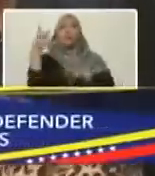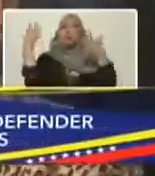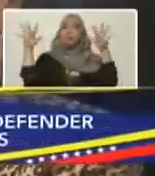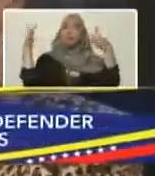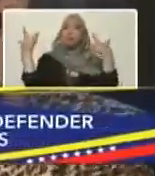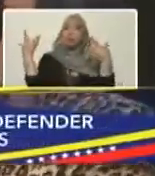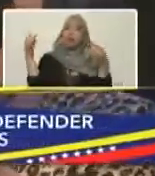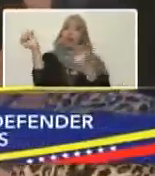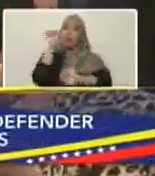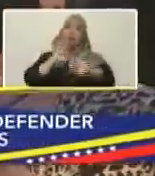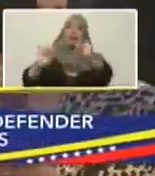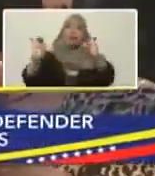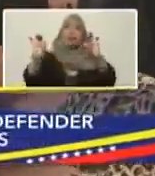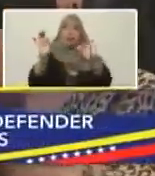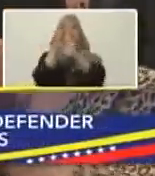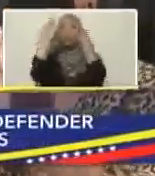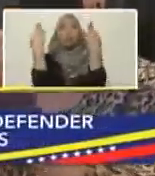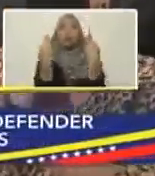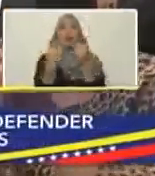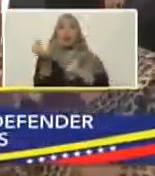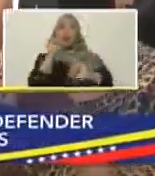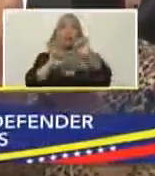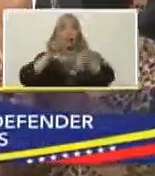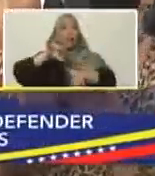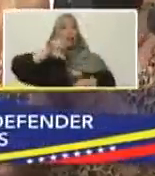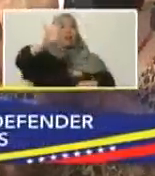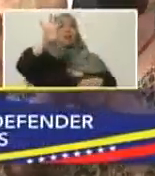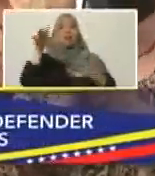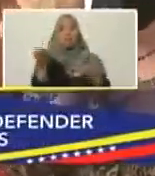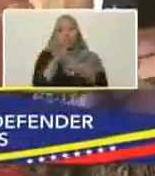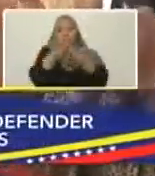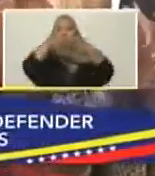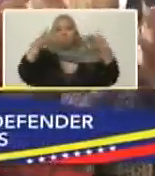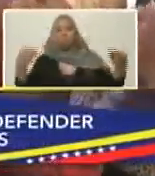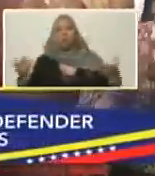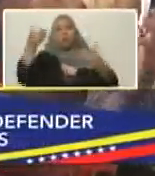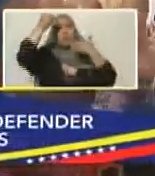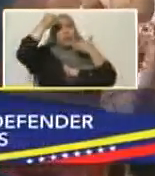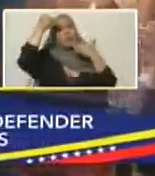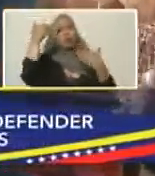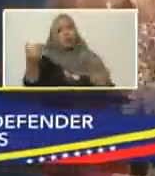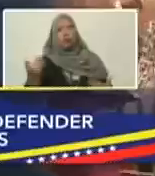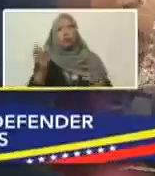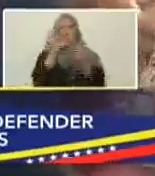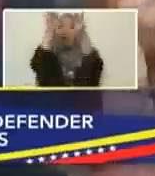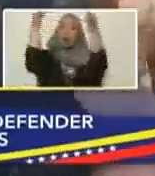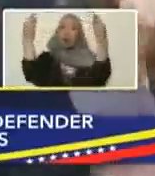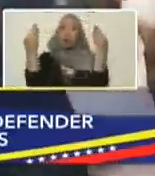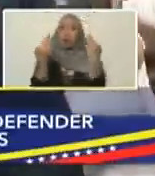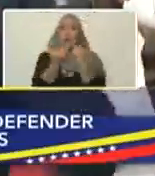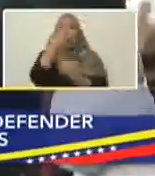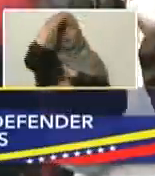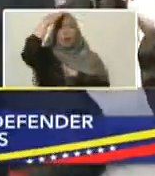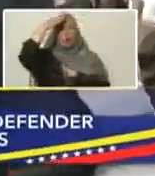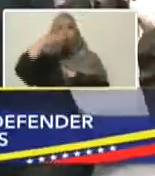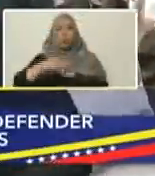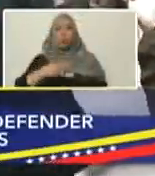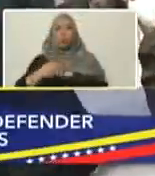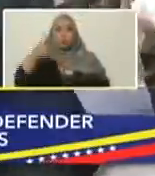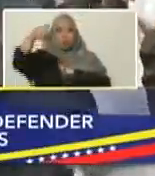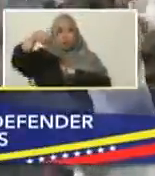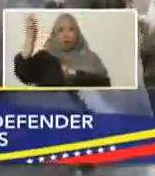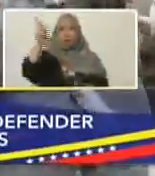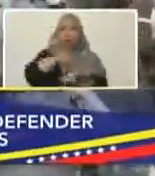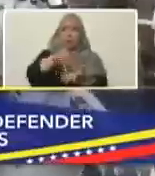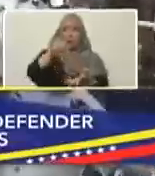la familia venezolana es defender la patria grande. Mi saludo a la familia militar venezolana